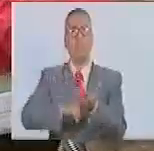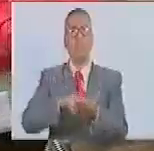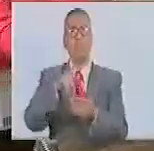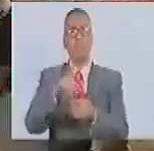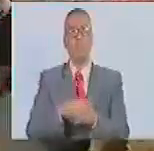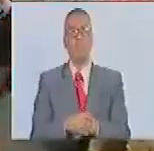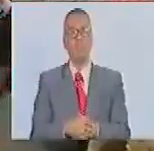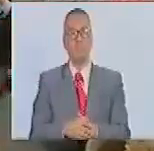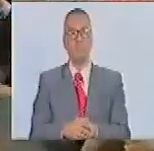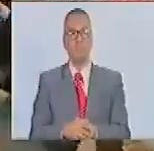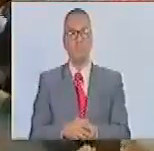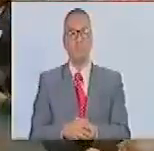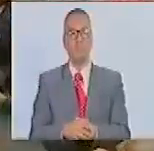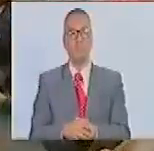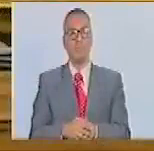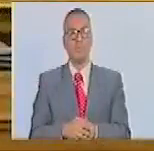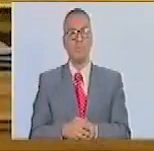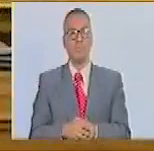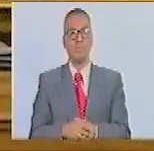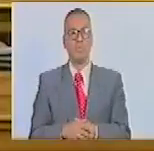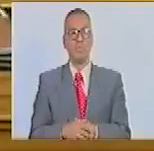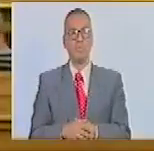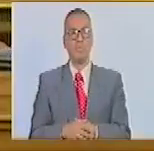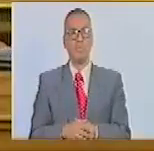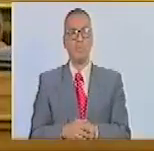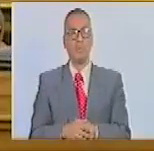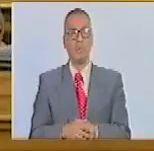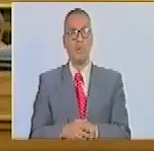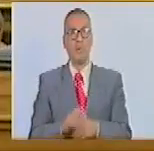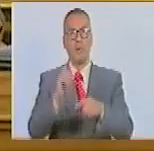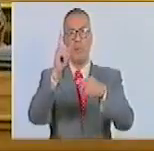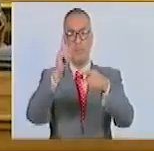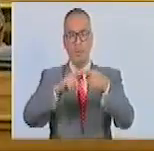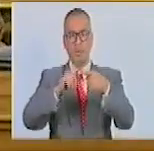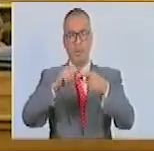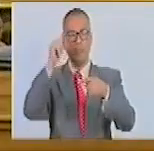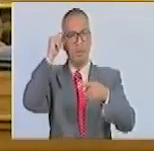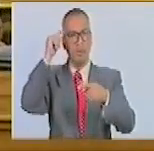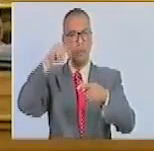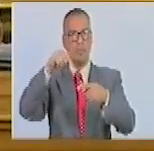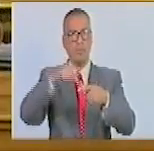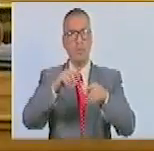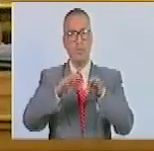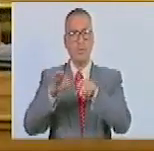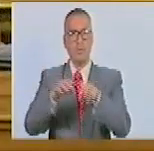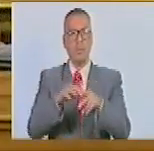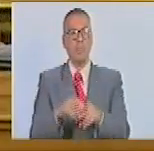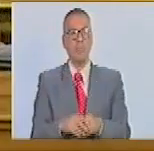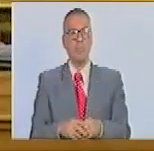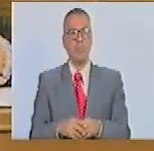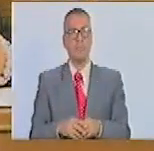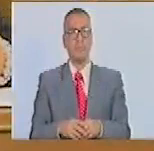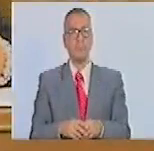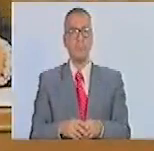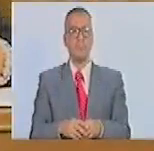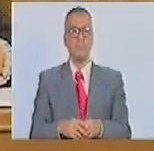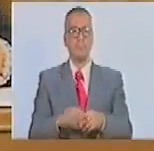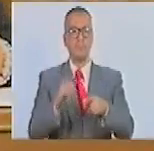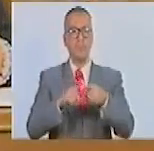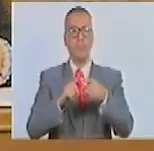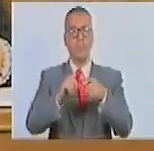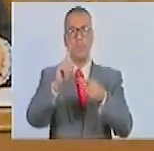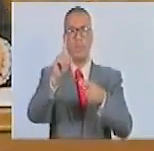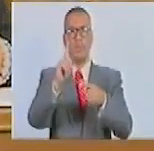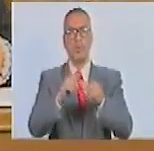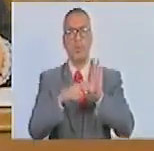queda aprobado por unanimidad. Primer punto del orden del día, ciudadana secretaria. Punto número